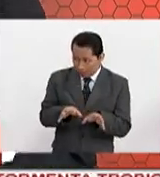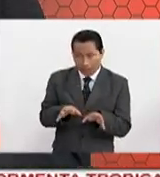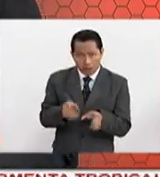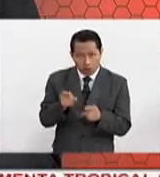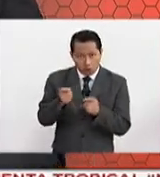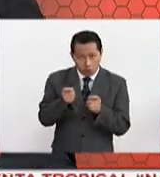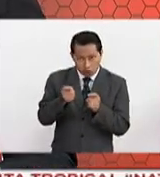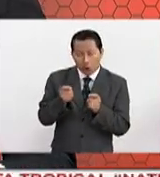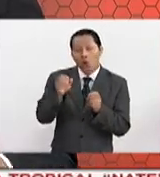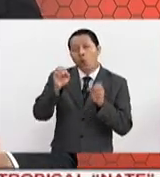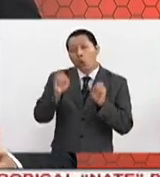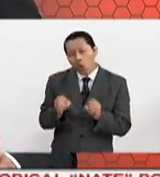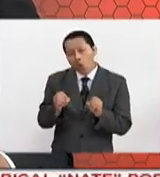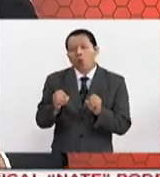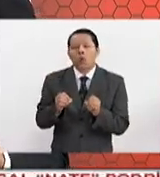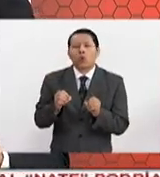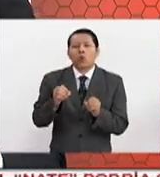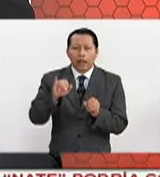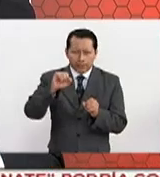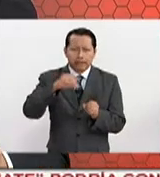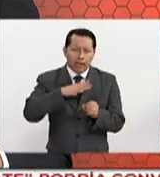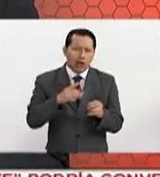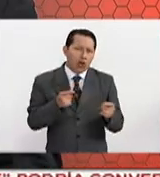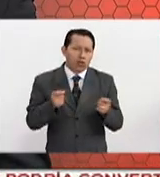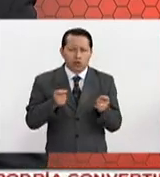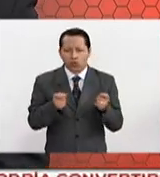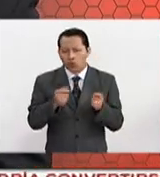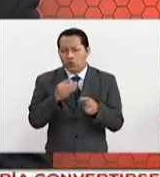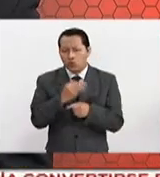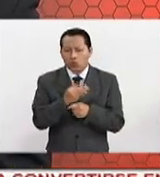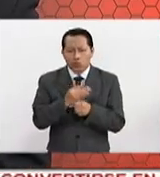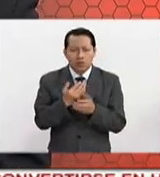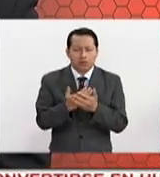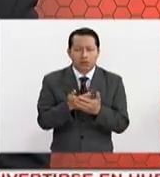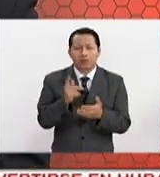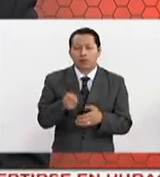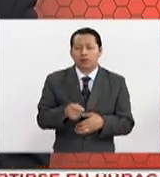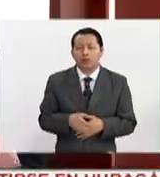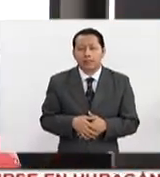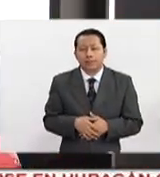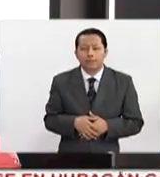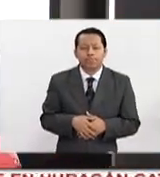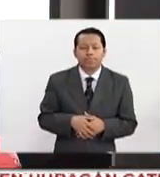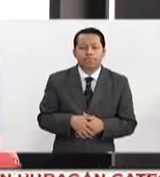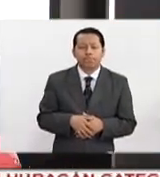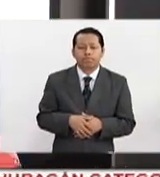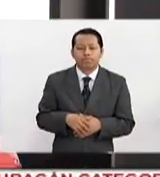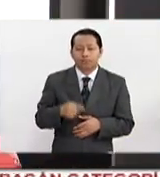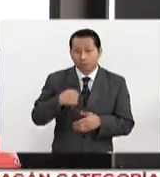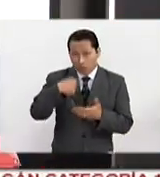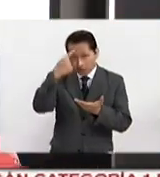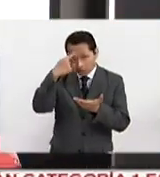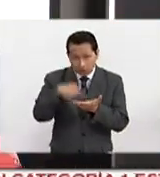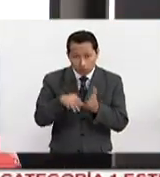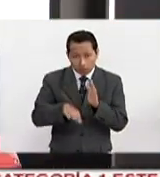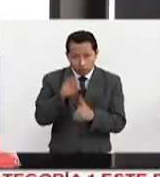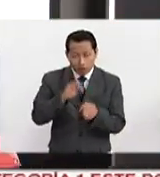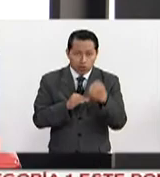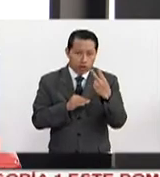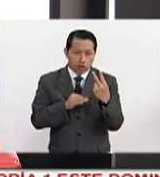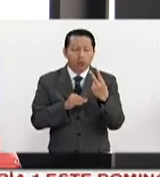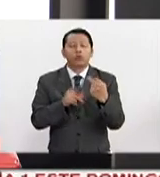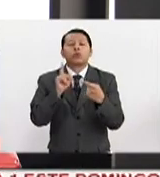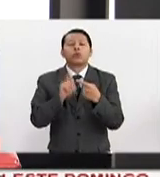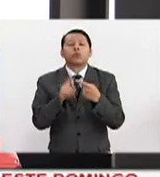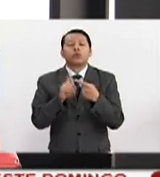están controlando las cosas, están jugando al ajedrez? Sí, yo creo que hay que destacar dos elementos. El